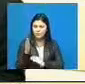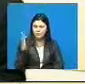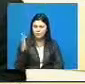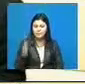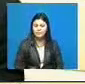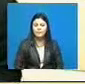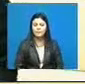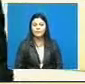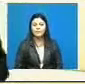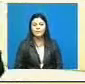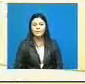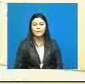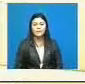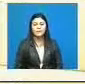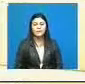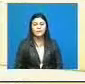Sigamos.